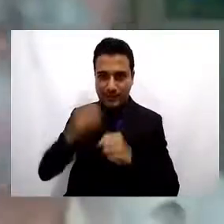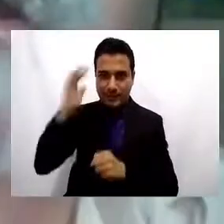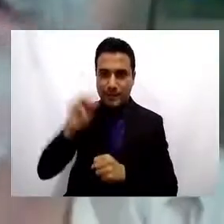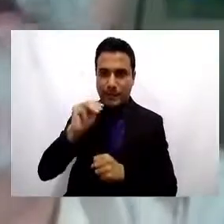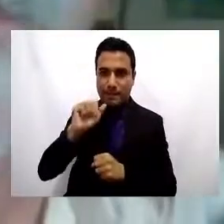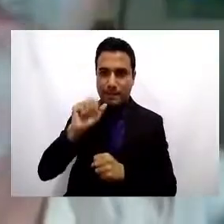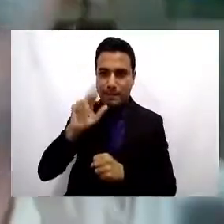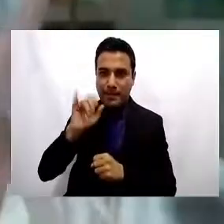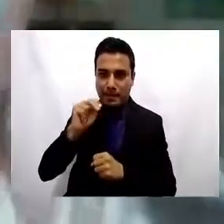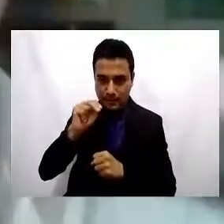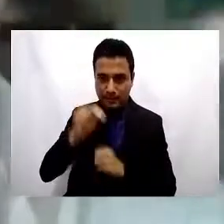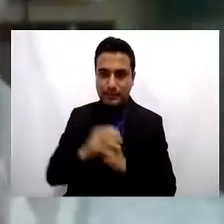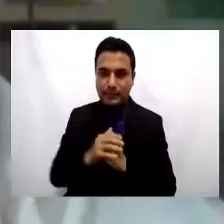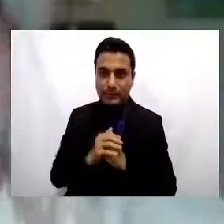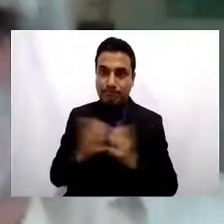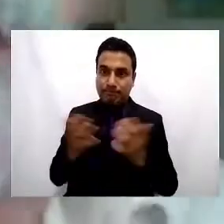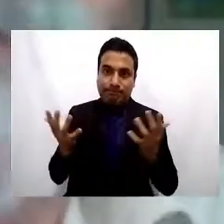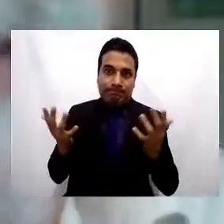ver,